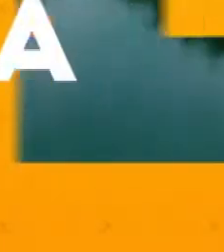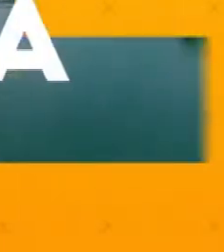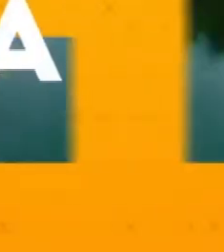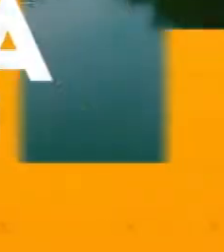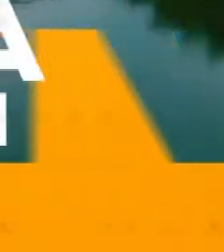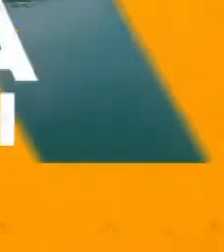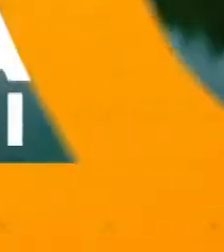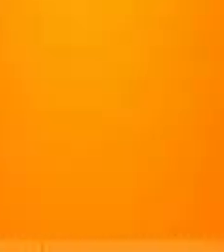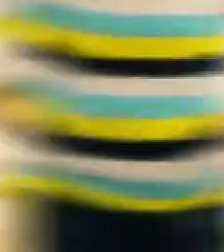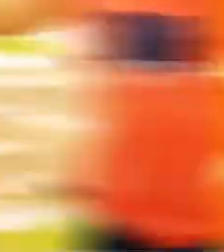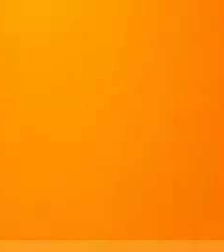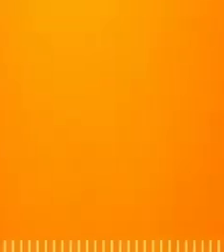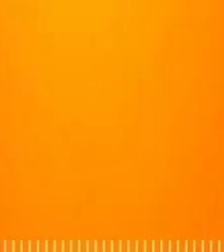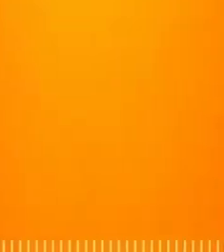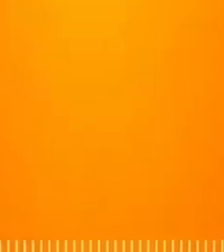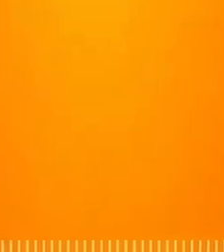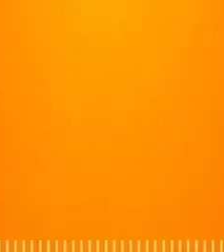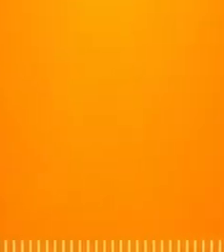ti